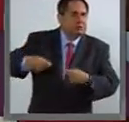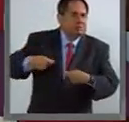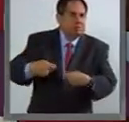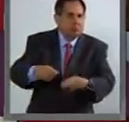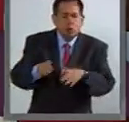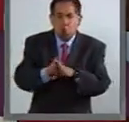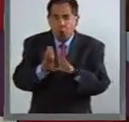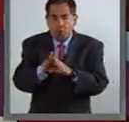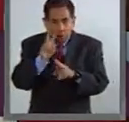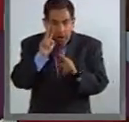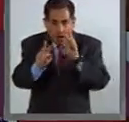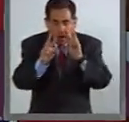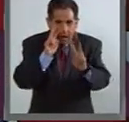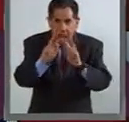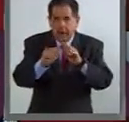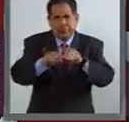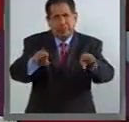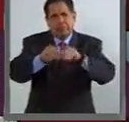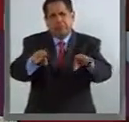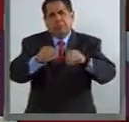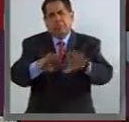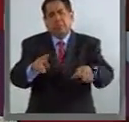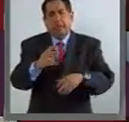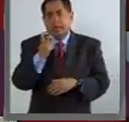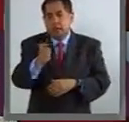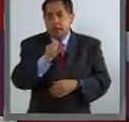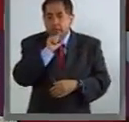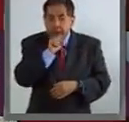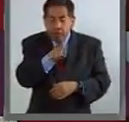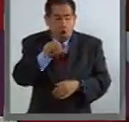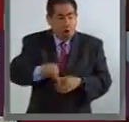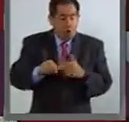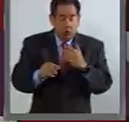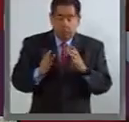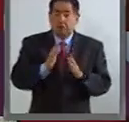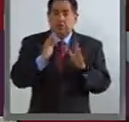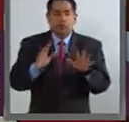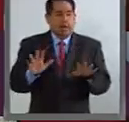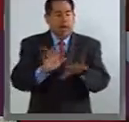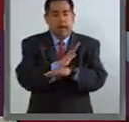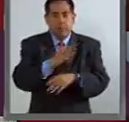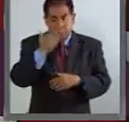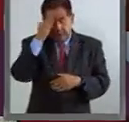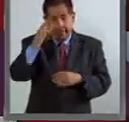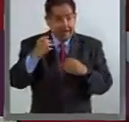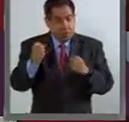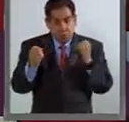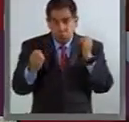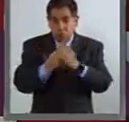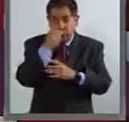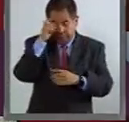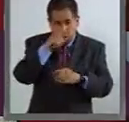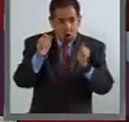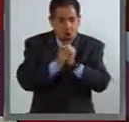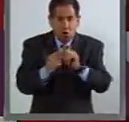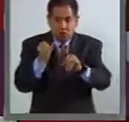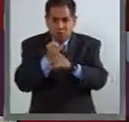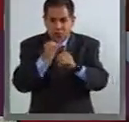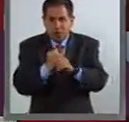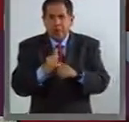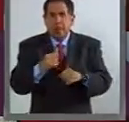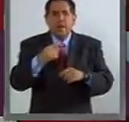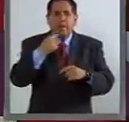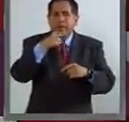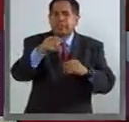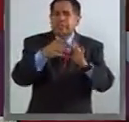leyes, pero al mismo tiempo hoy nos enfrenta en la era digital a este gran desafío de comunicar con mensajes